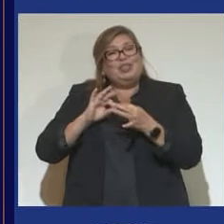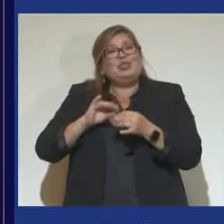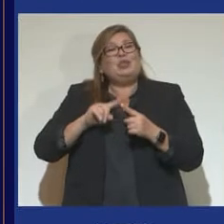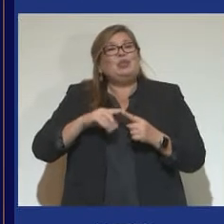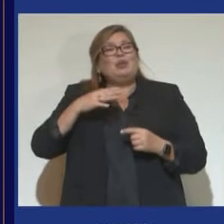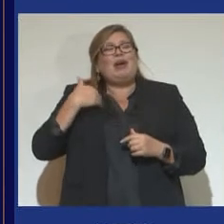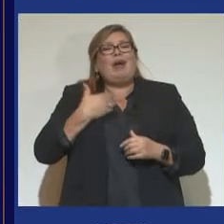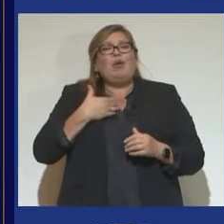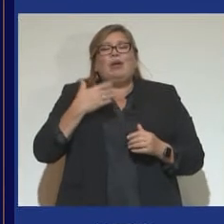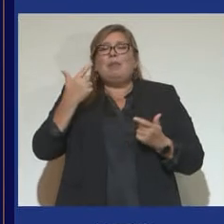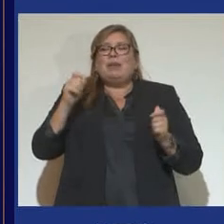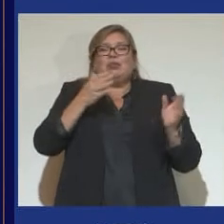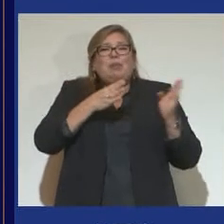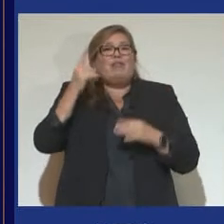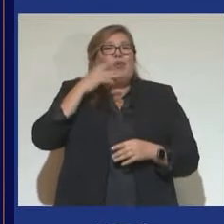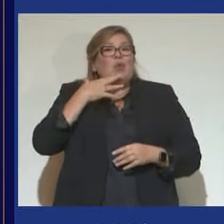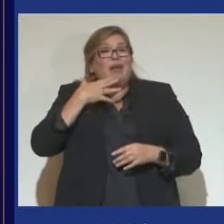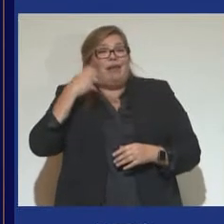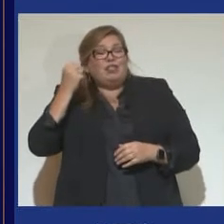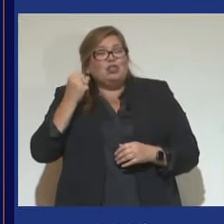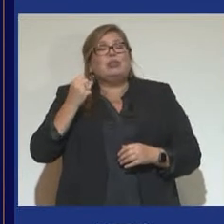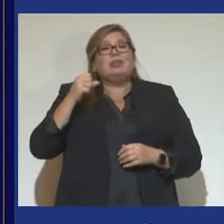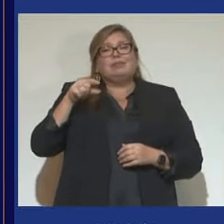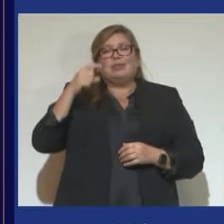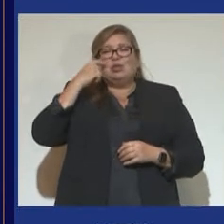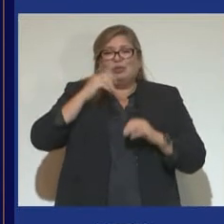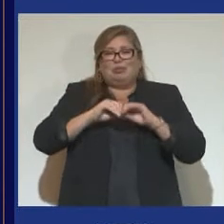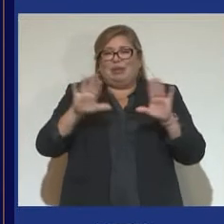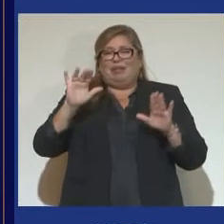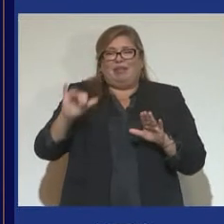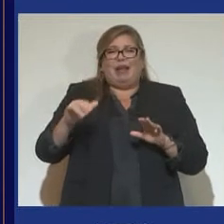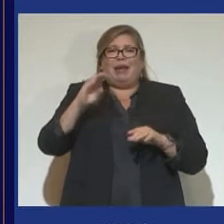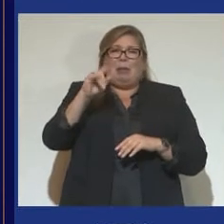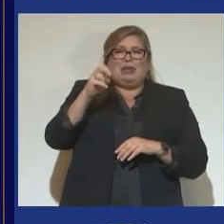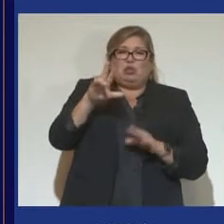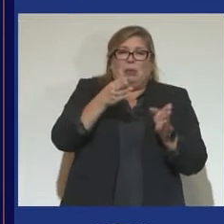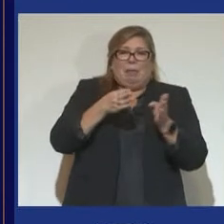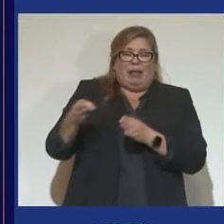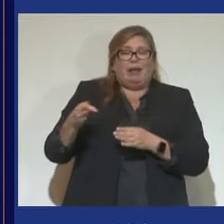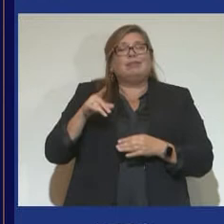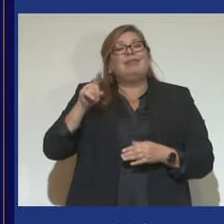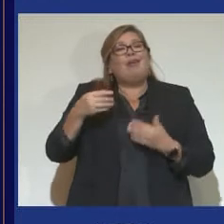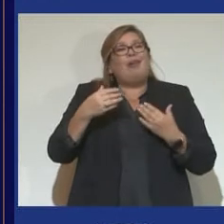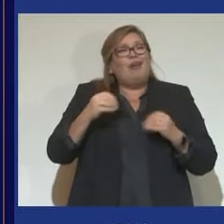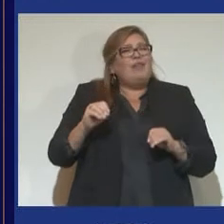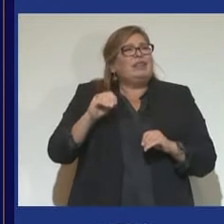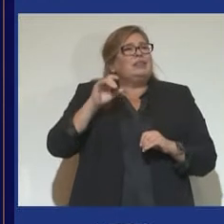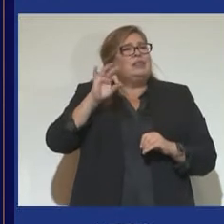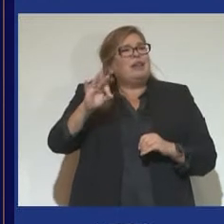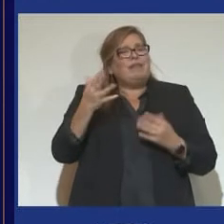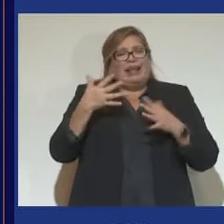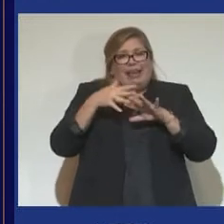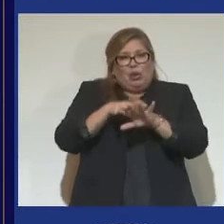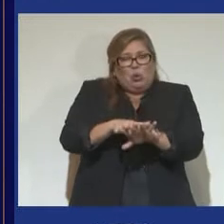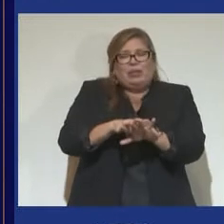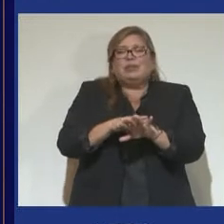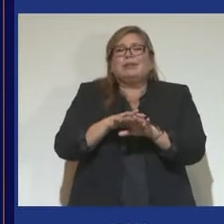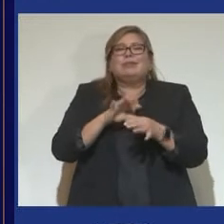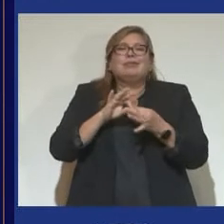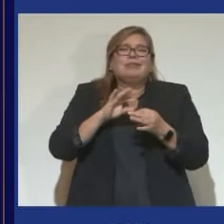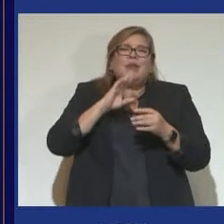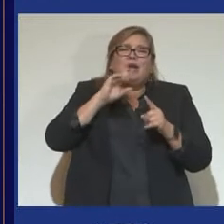para el envejecimiento ese plan maestro está allí esta oficina de innovación e integración